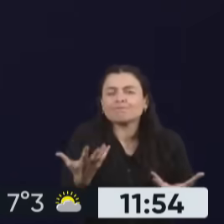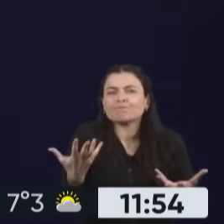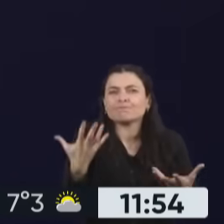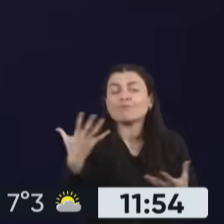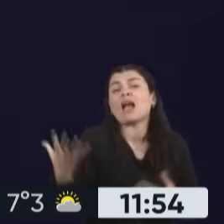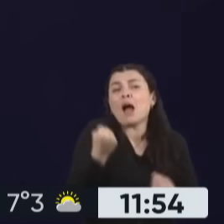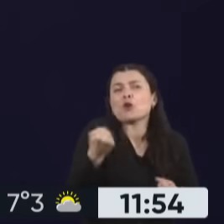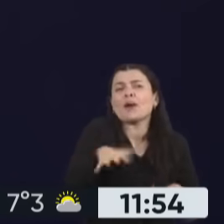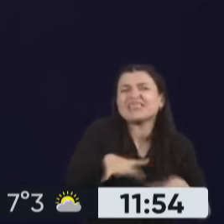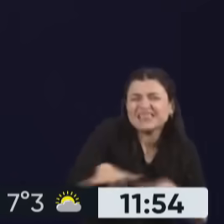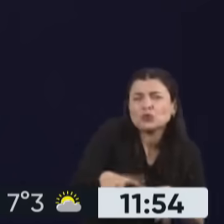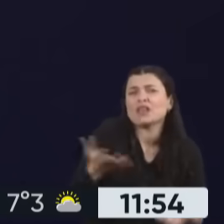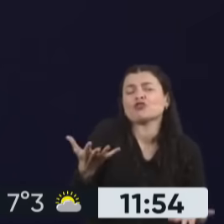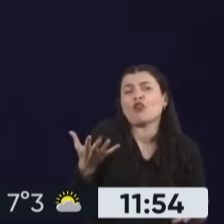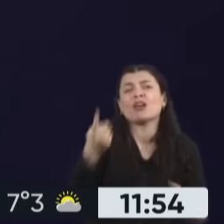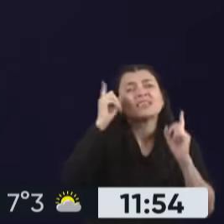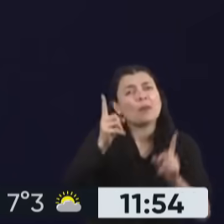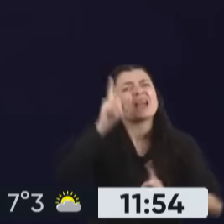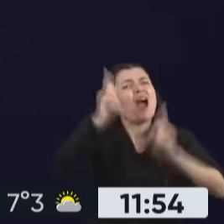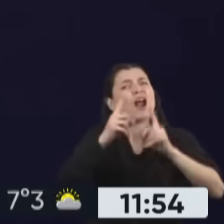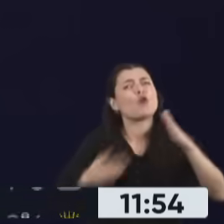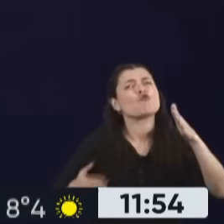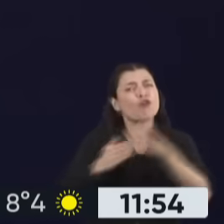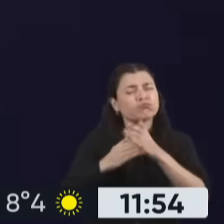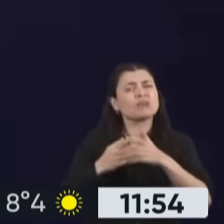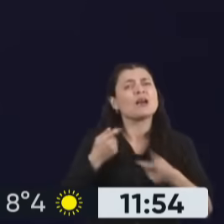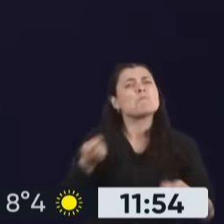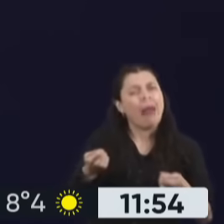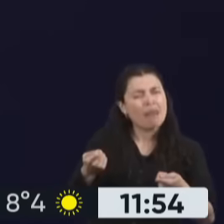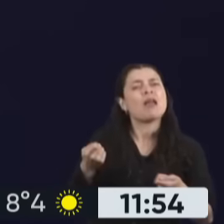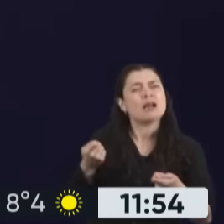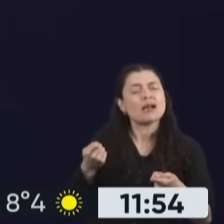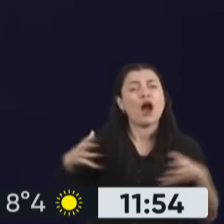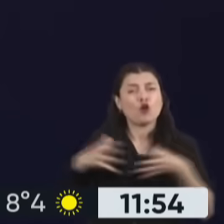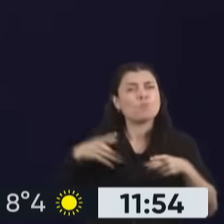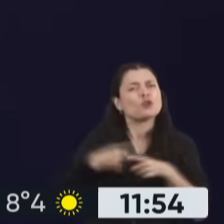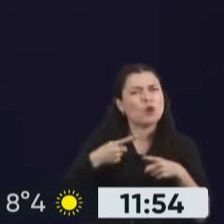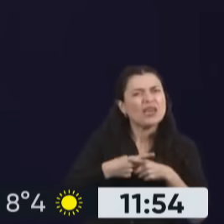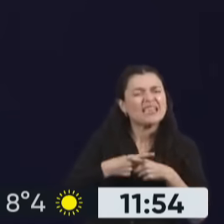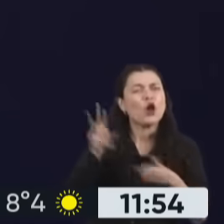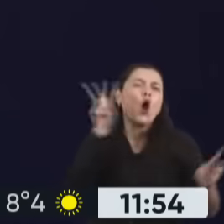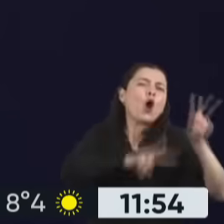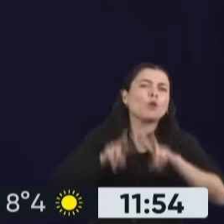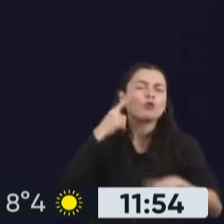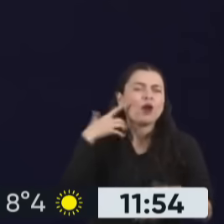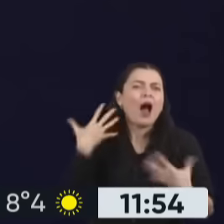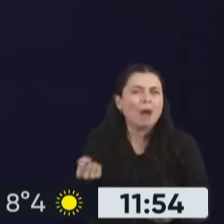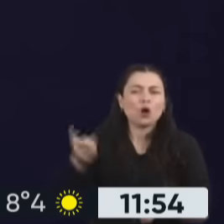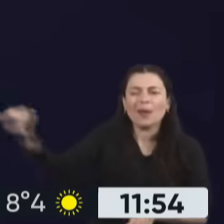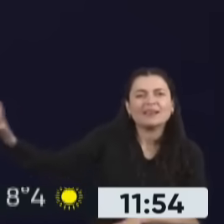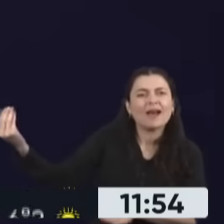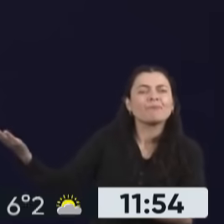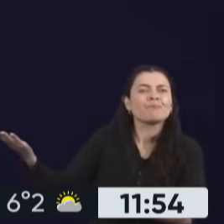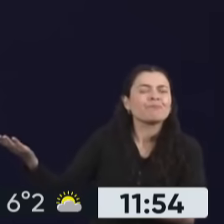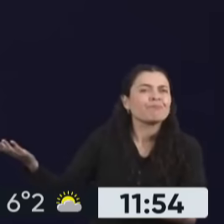comunicación y de algunos dirigentes de la oposición. Jamás el niño ni estuvo ni fue parte de la crítica, ni